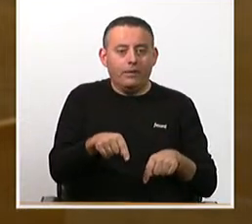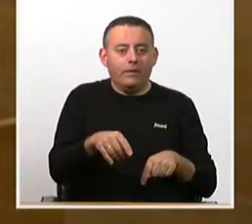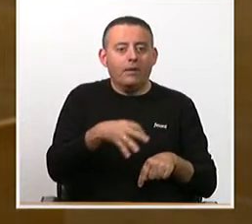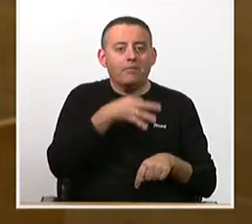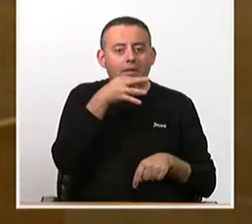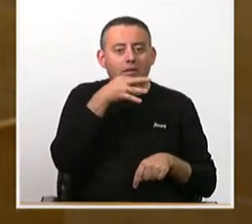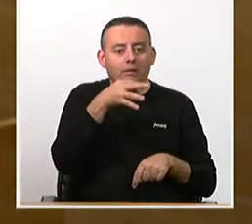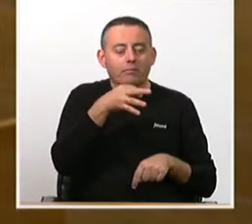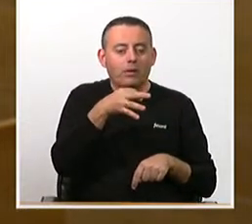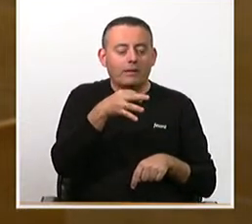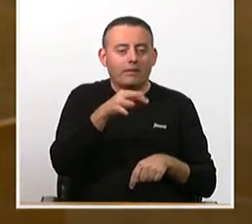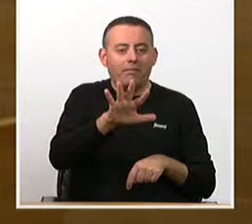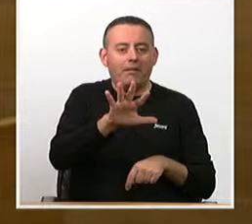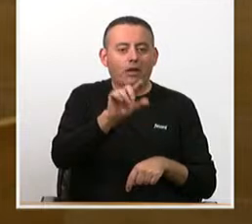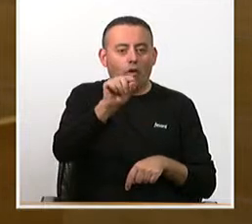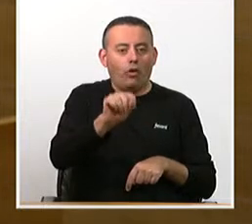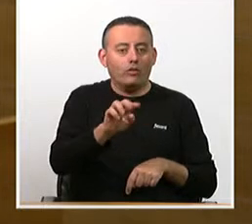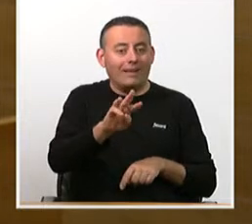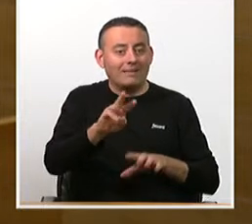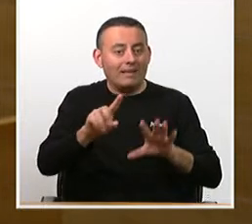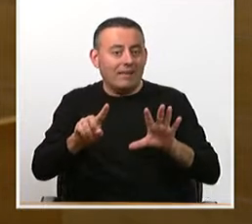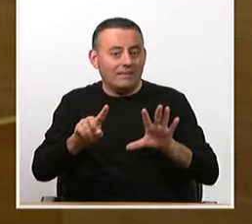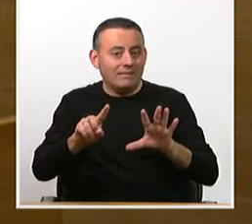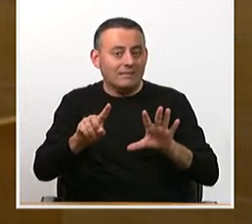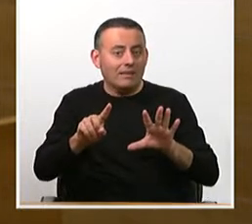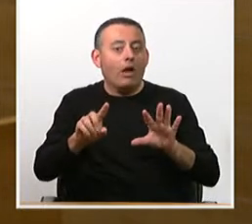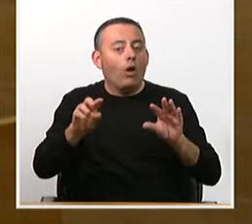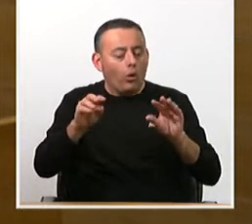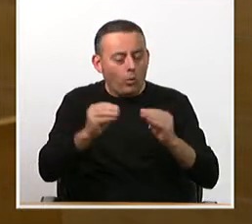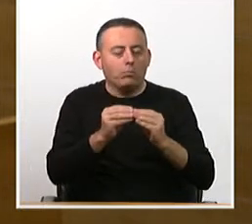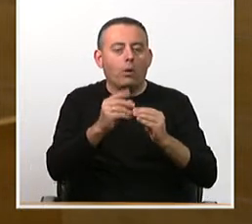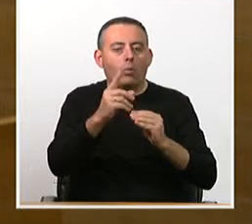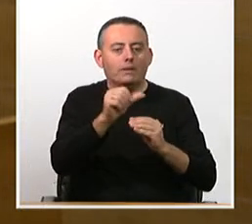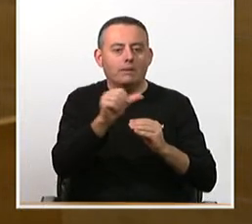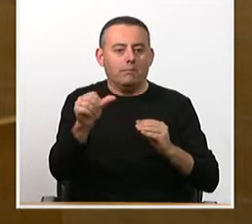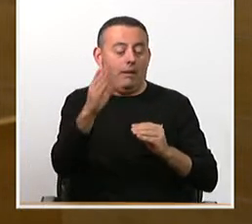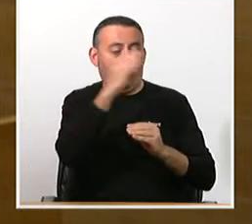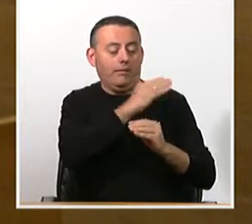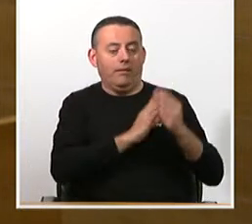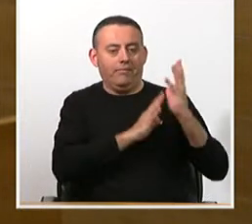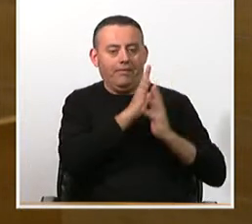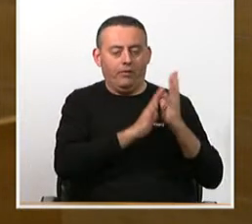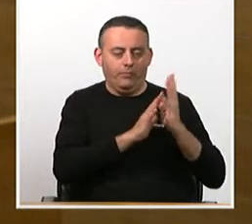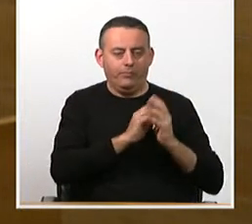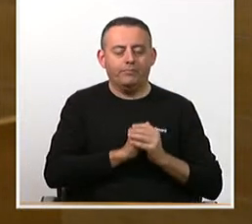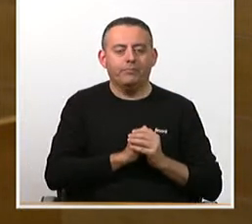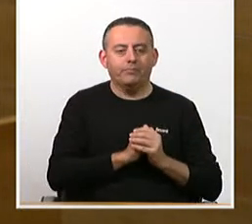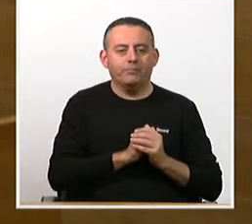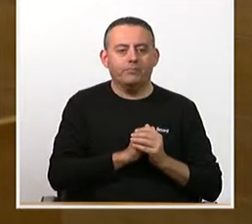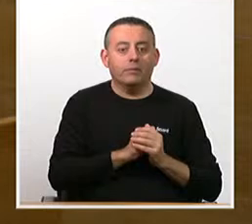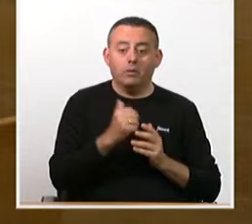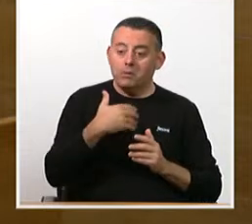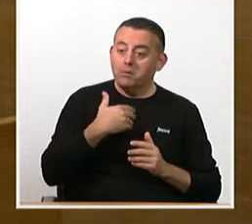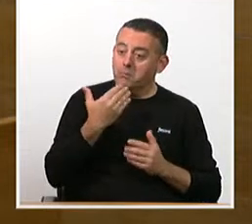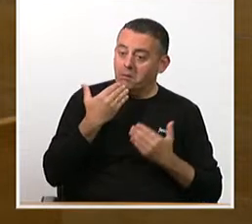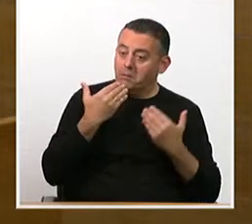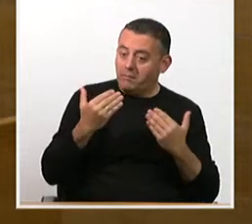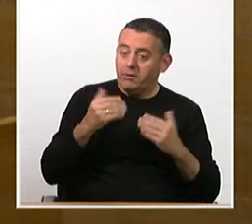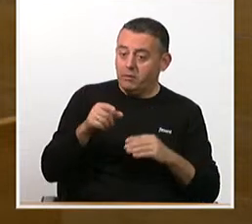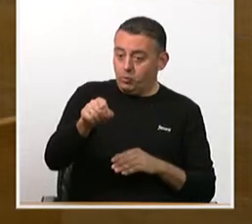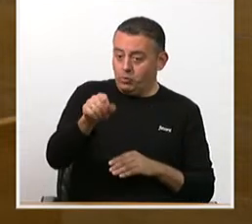eh una semana y realmente señor muo le Quiero agradecer a usted y a todo el grupo eh